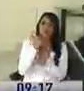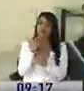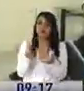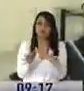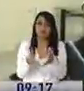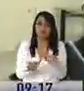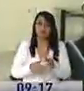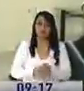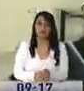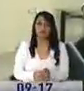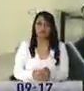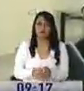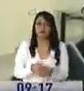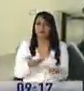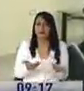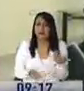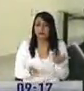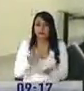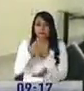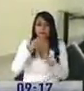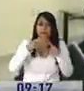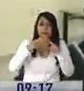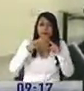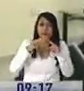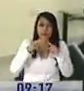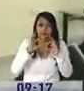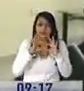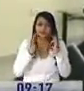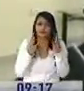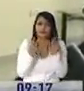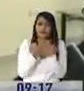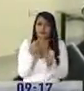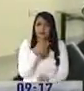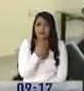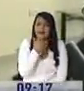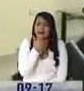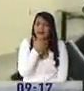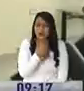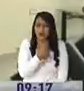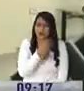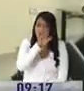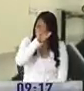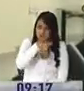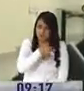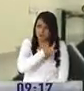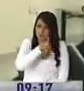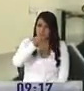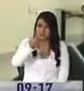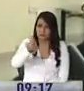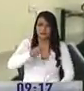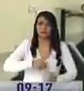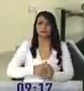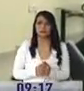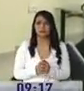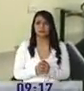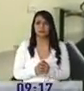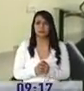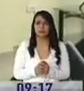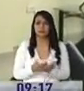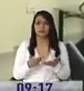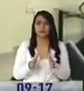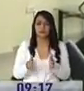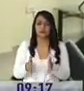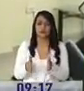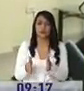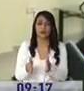alguien conoce de algún familiar de este señor se acerque porque inclusive existe ya una funeraria que